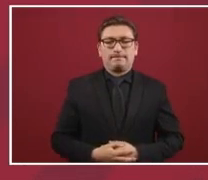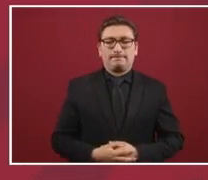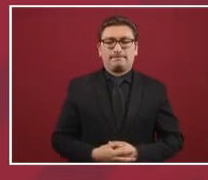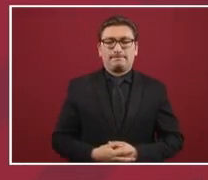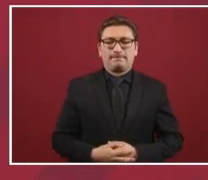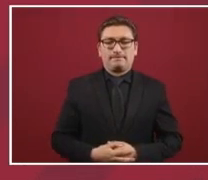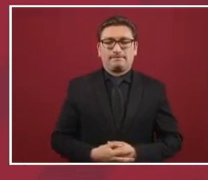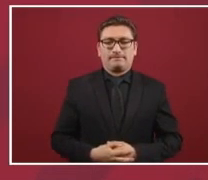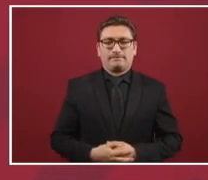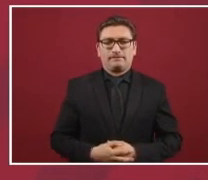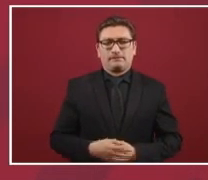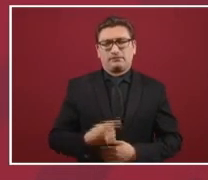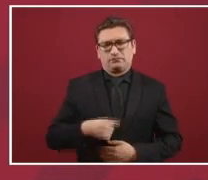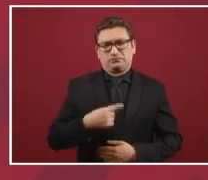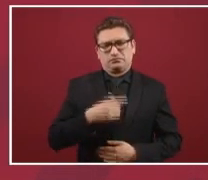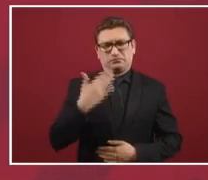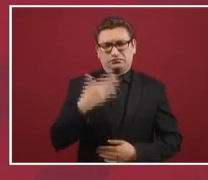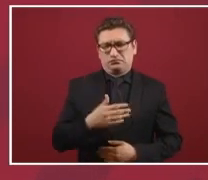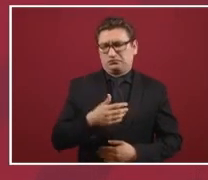de manera libre